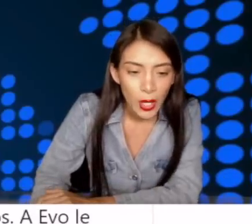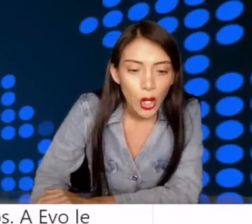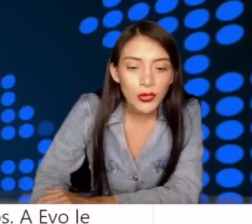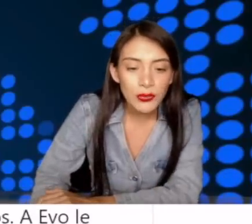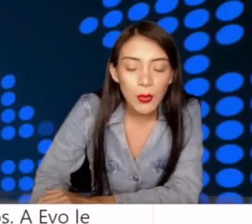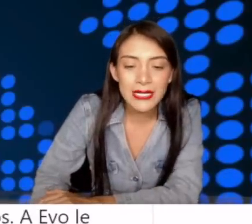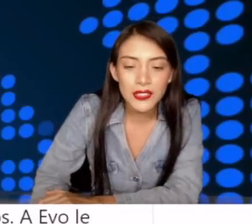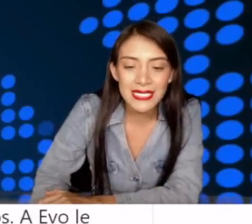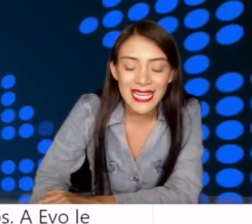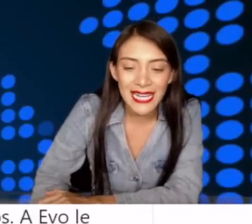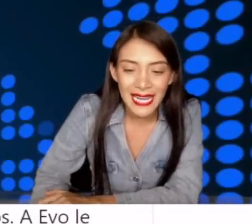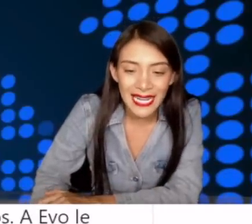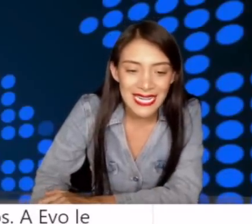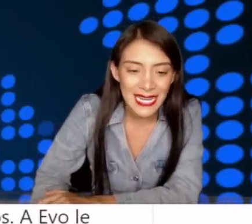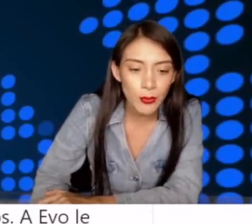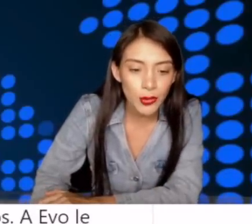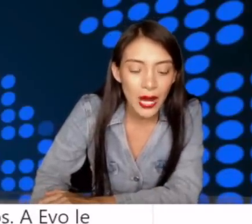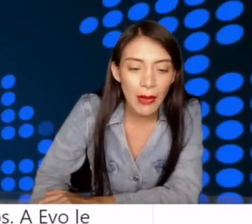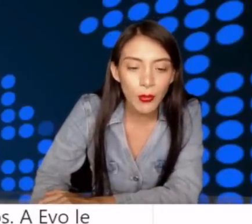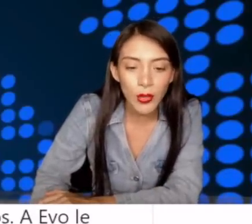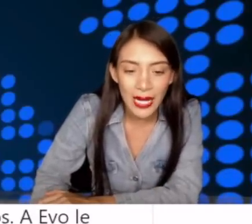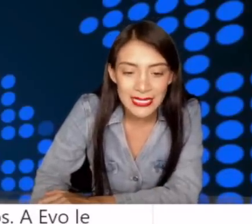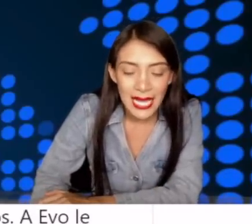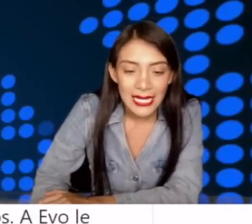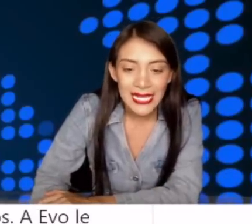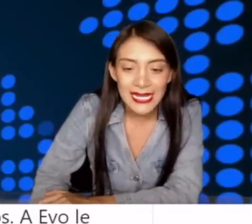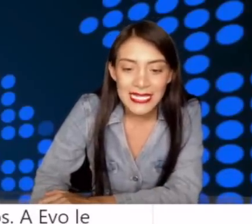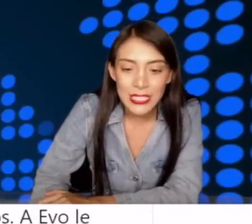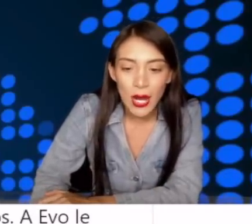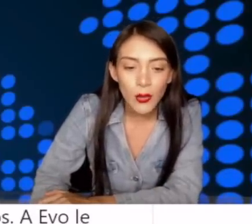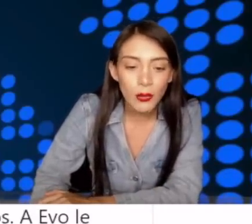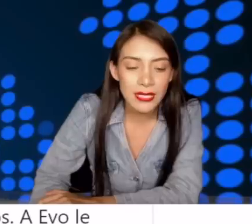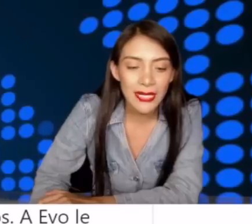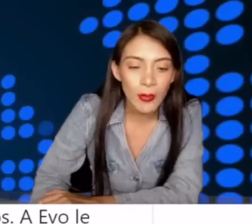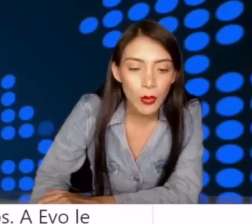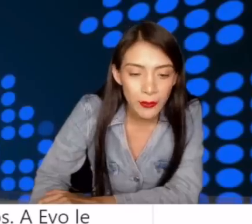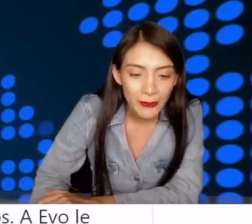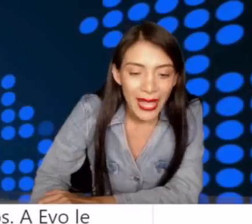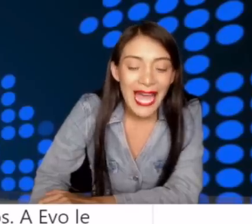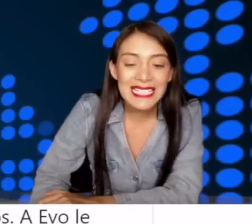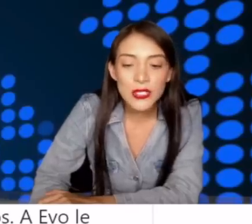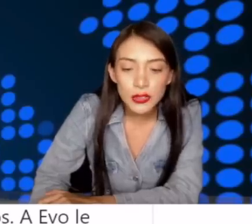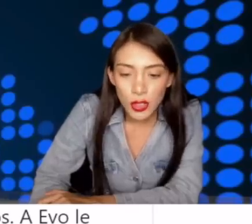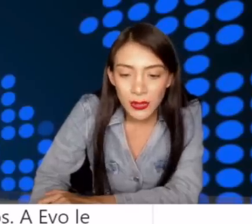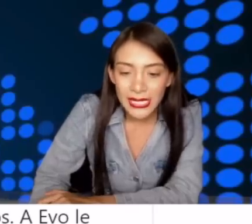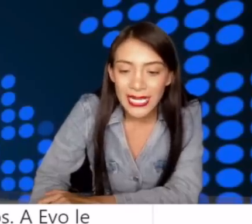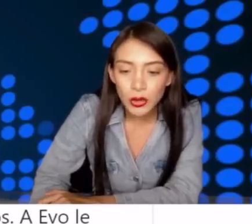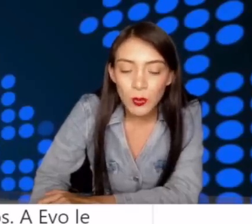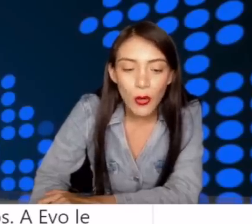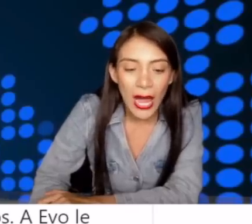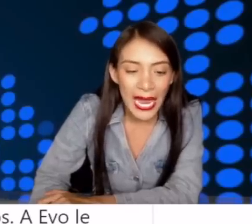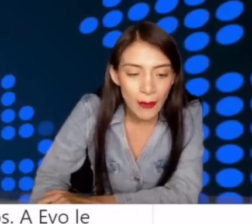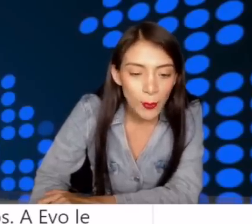siguiente: continúan movilizaciones en Caracas en apoyo a Evo Morales y en rechazo al golpe de estado en Bolivia. Ha sido Trump quien